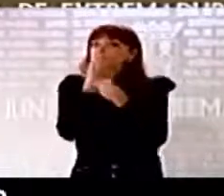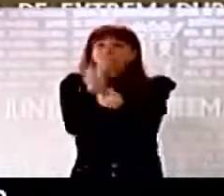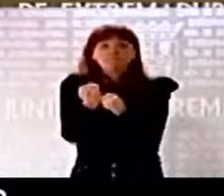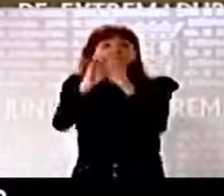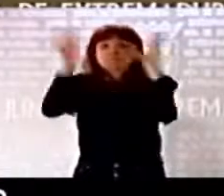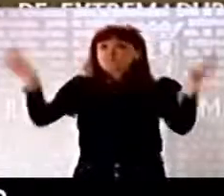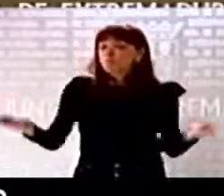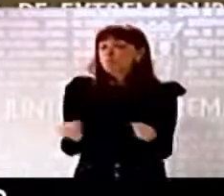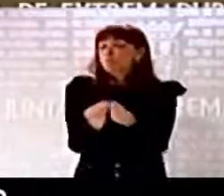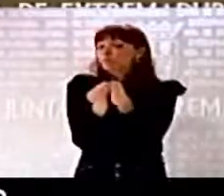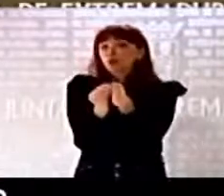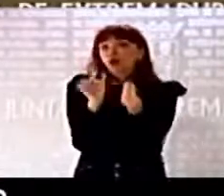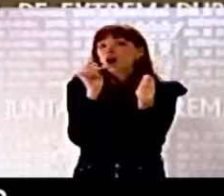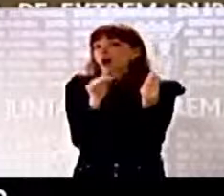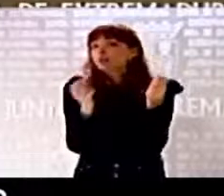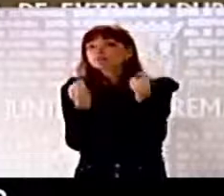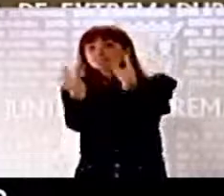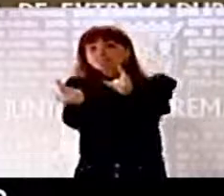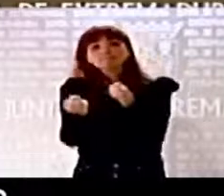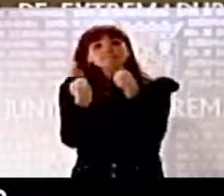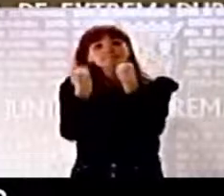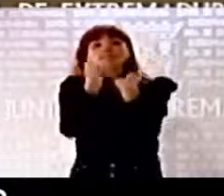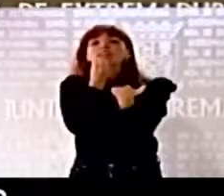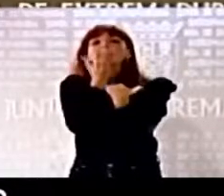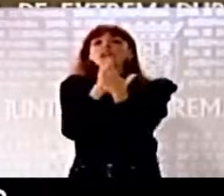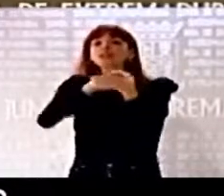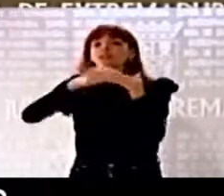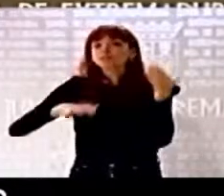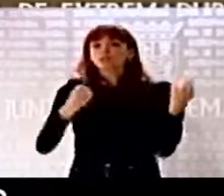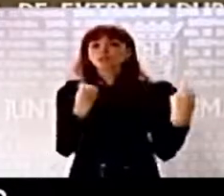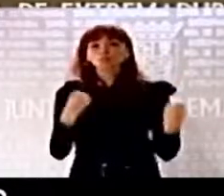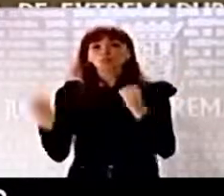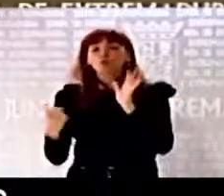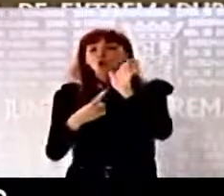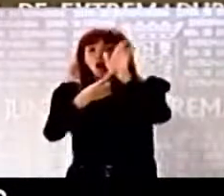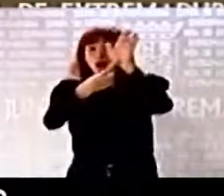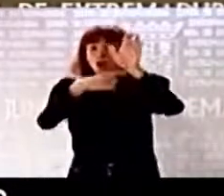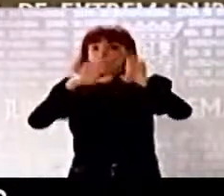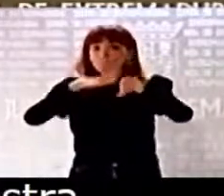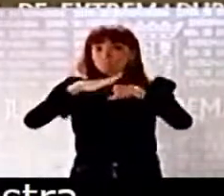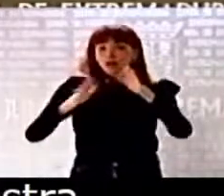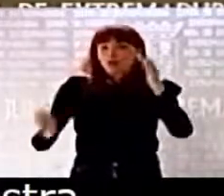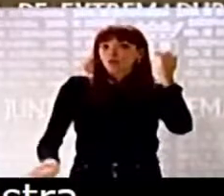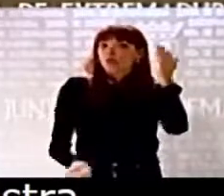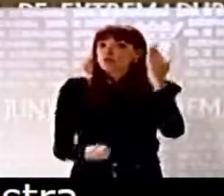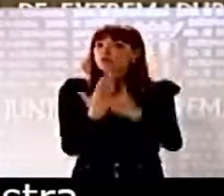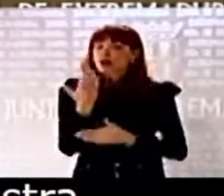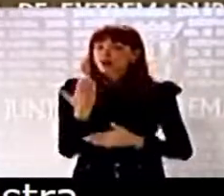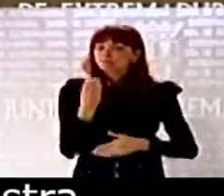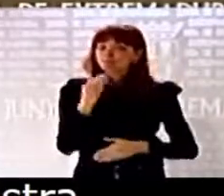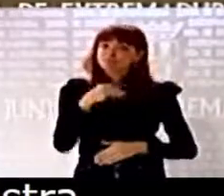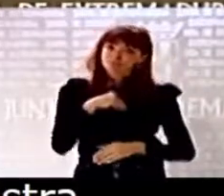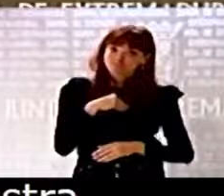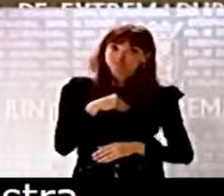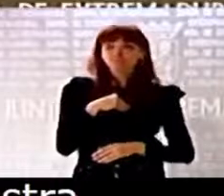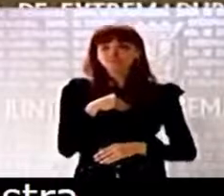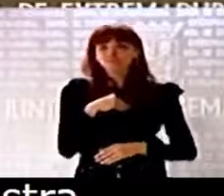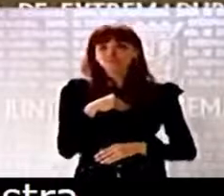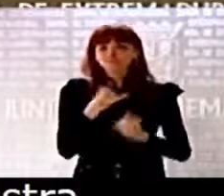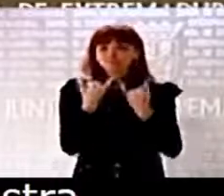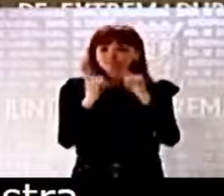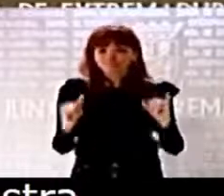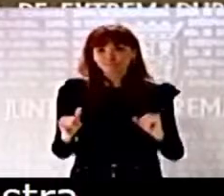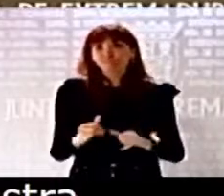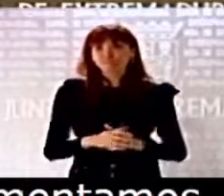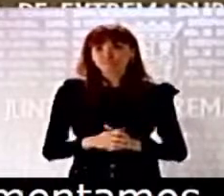mensaje, esto es lo que dice nuestra declaración institucional para un día que lamentamos tener que